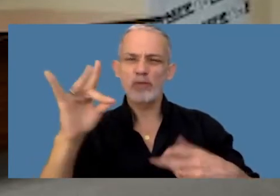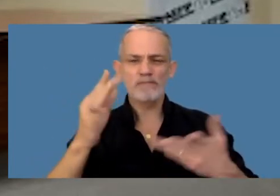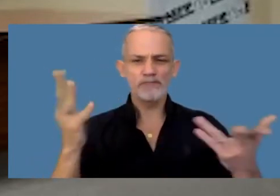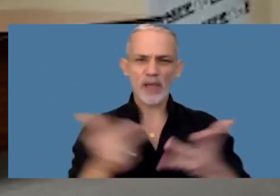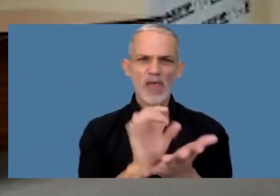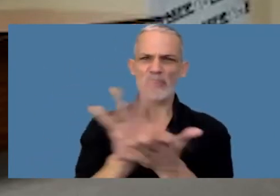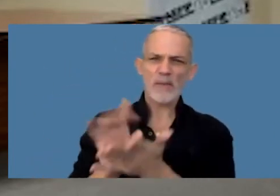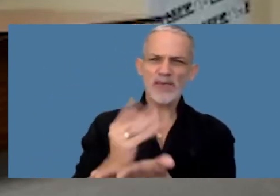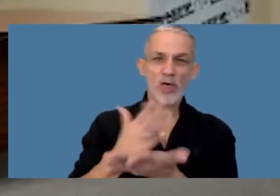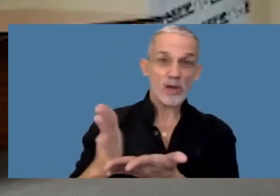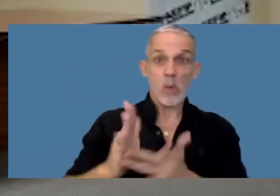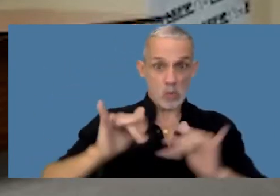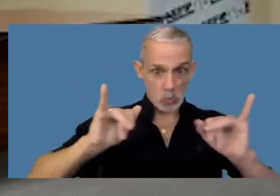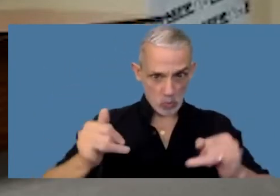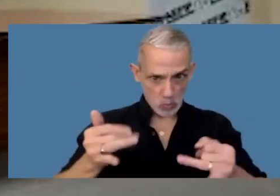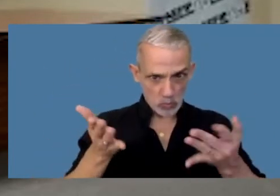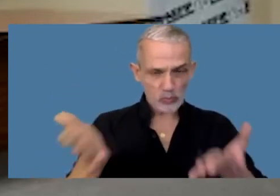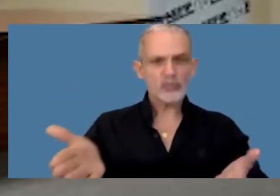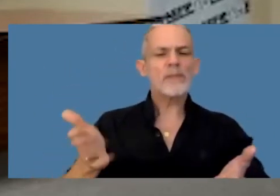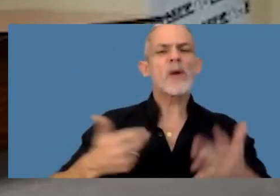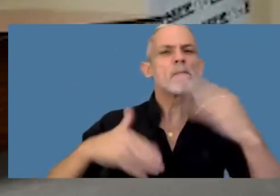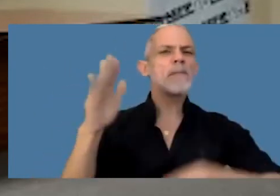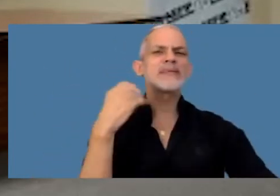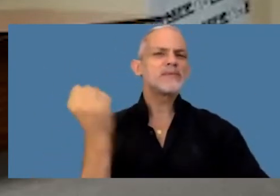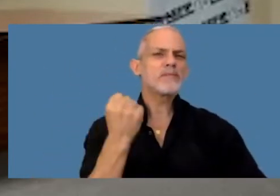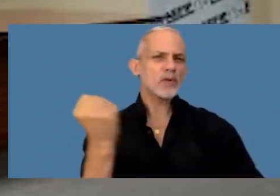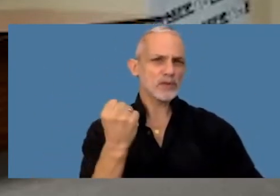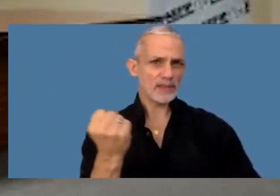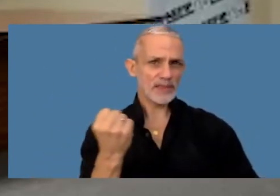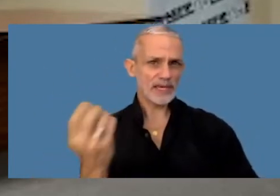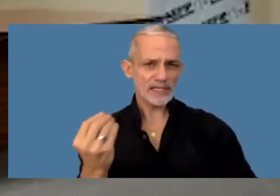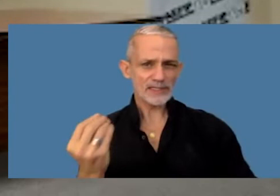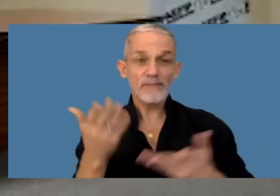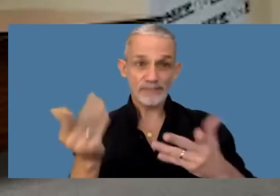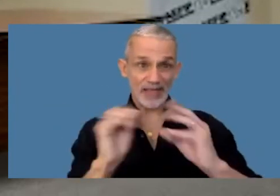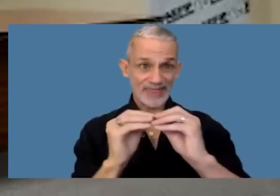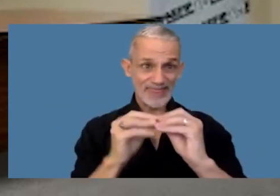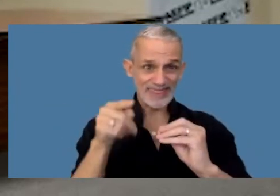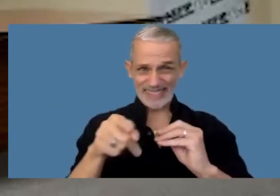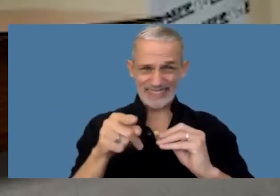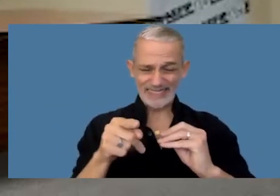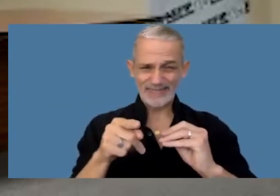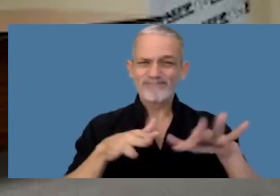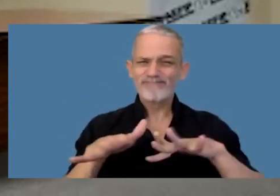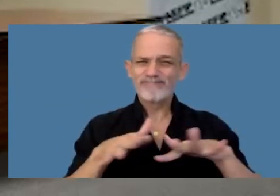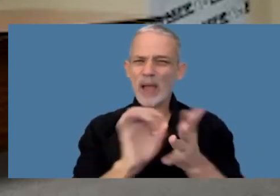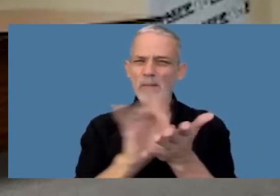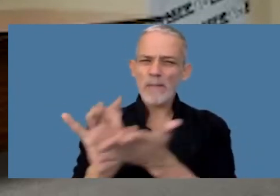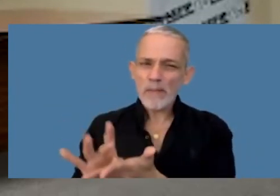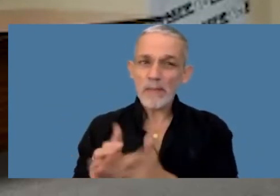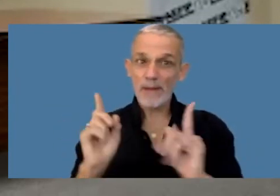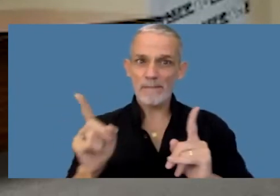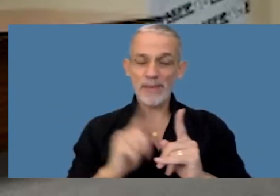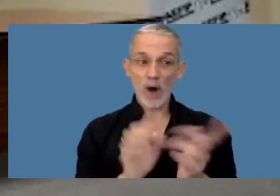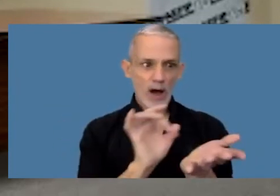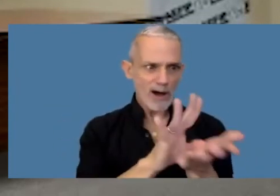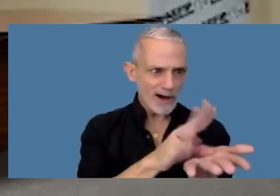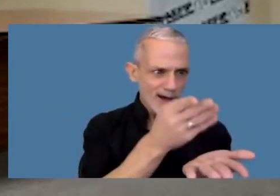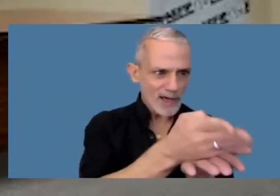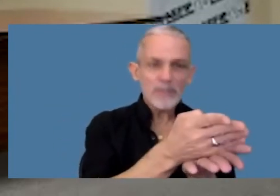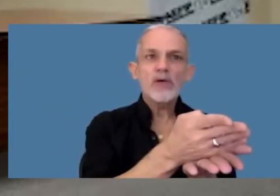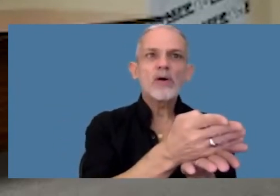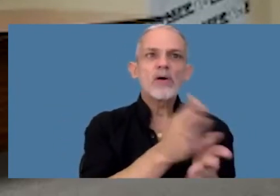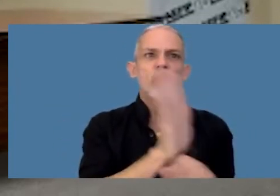respuesta es esta, sí, pero lo más importante del caso es que ese despido lo que